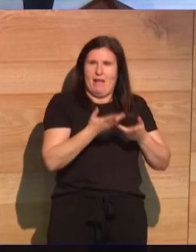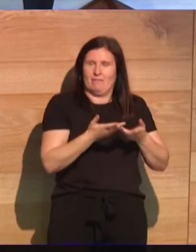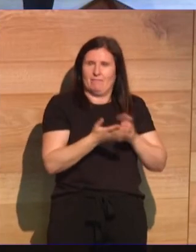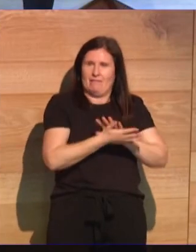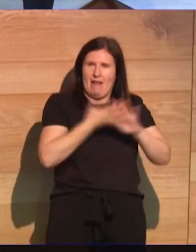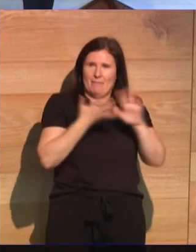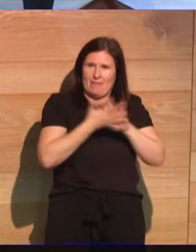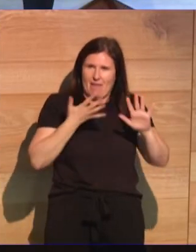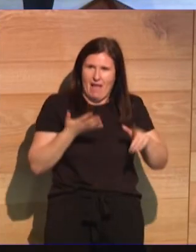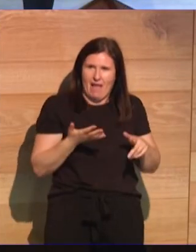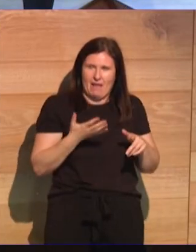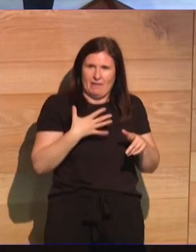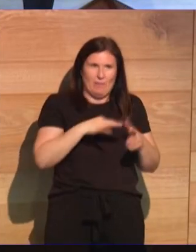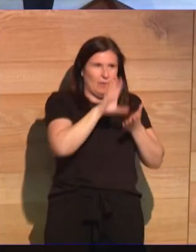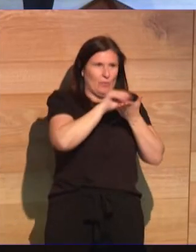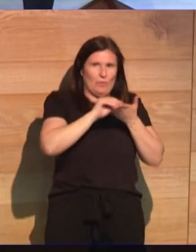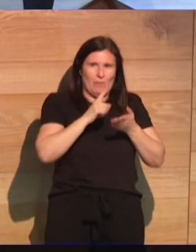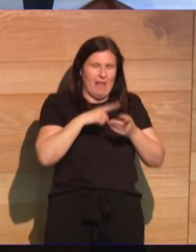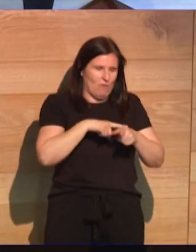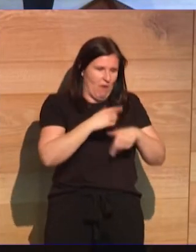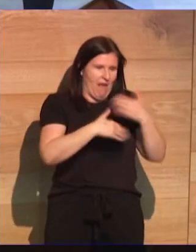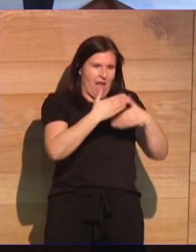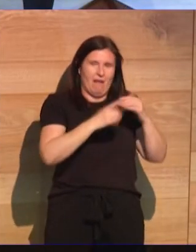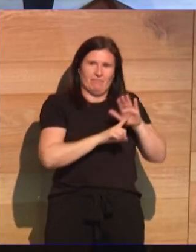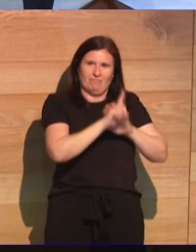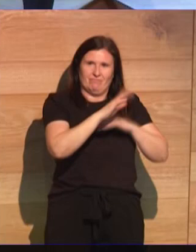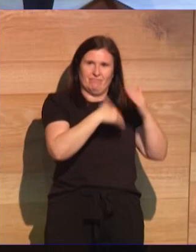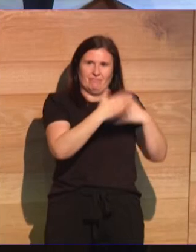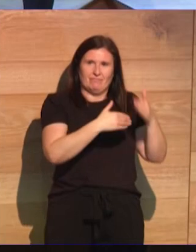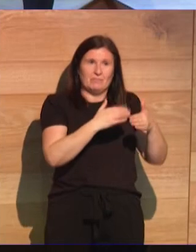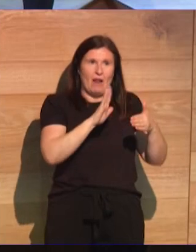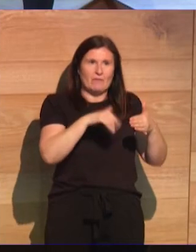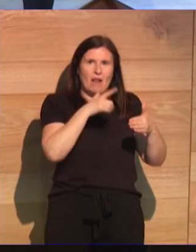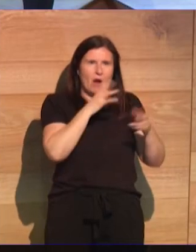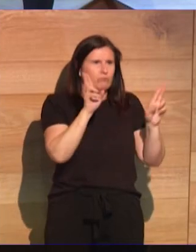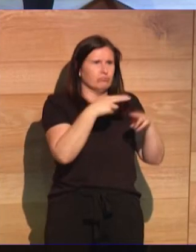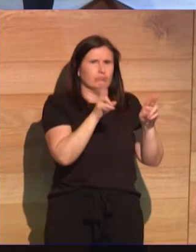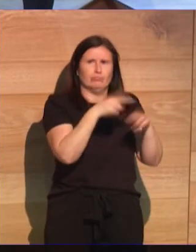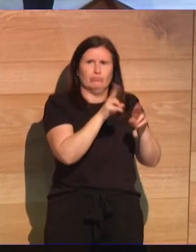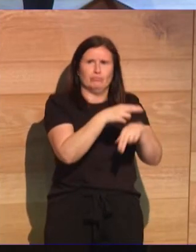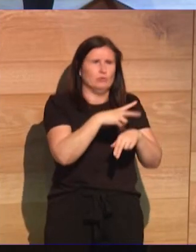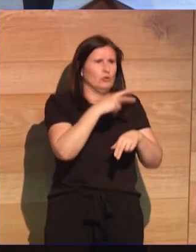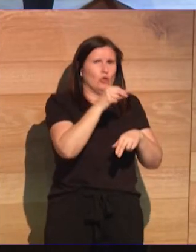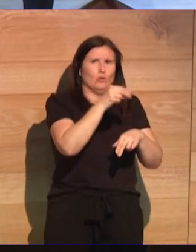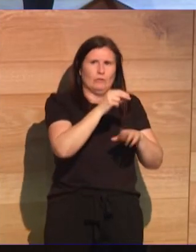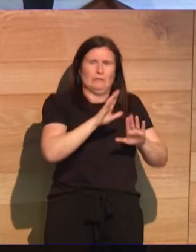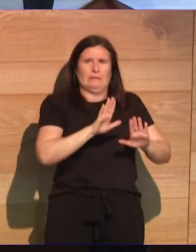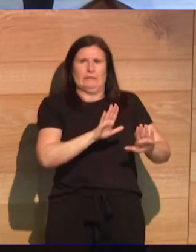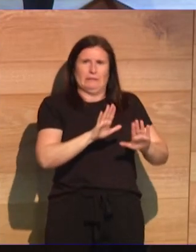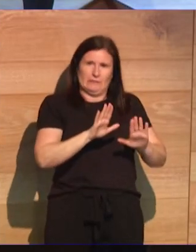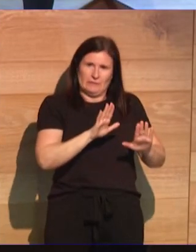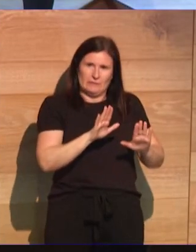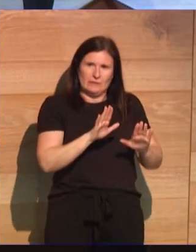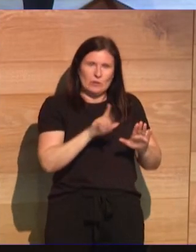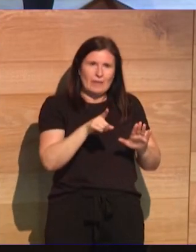propia máquina que te permiten a ti avanzar, pues lo estamos censurando. Yo creo que tenemos que incorporar esto como